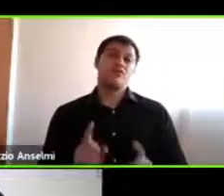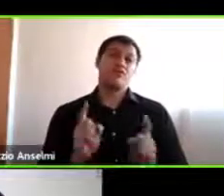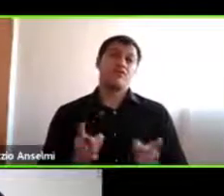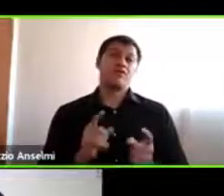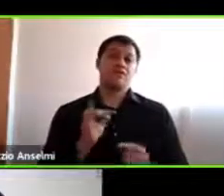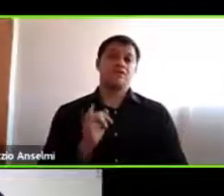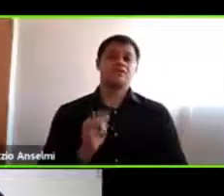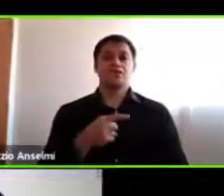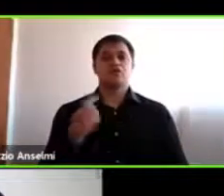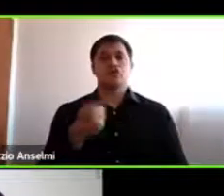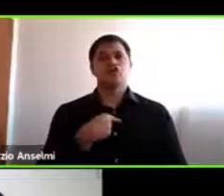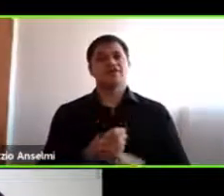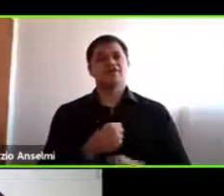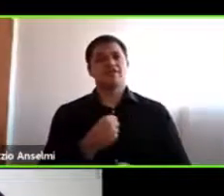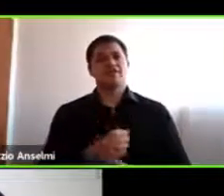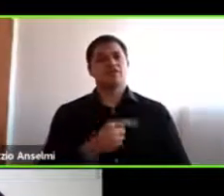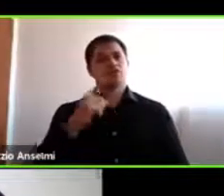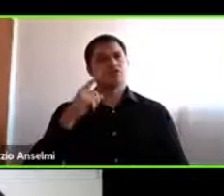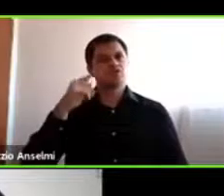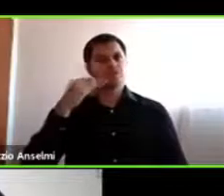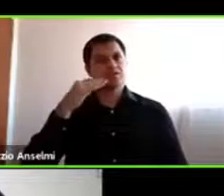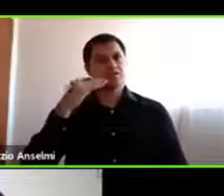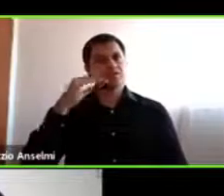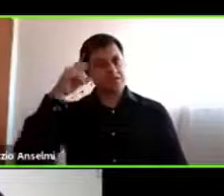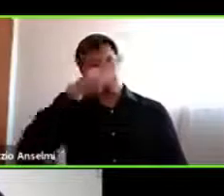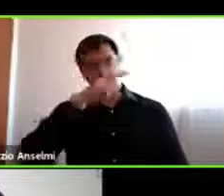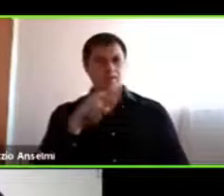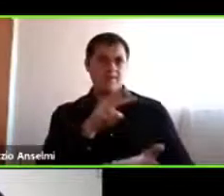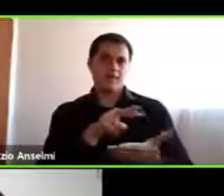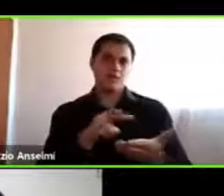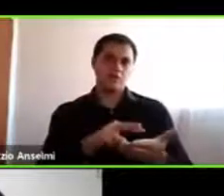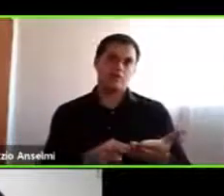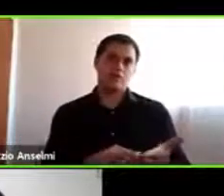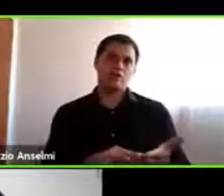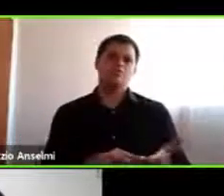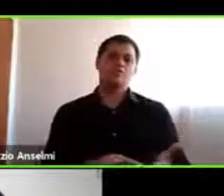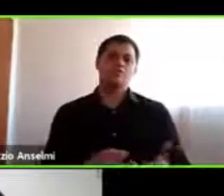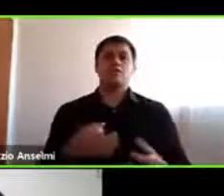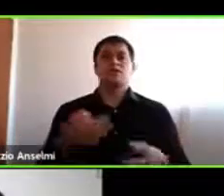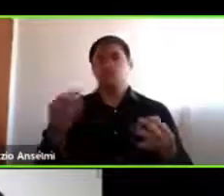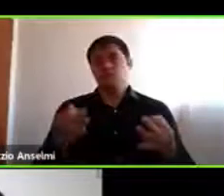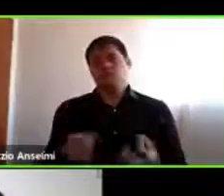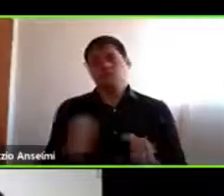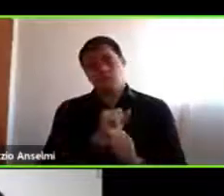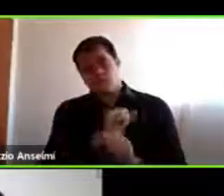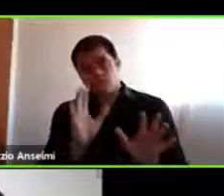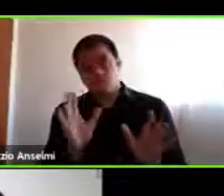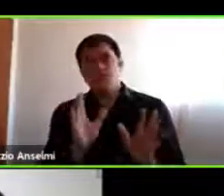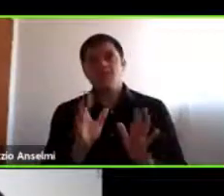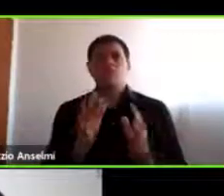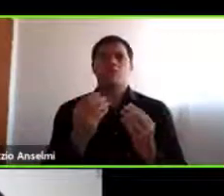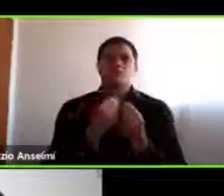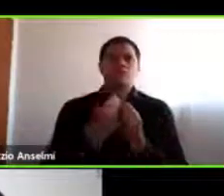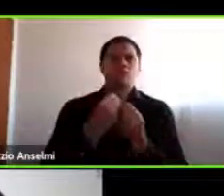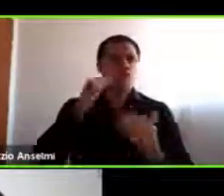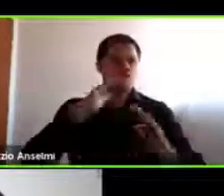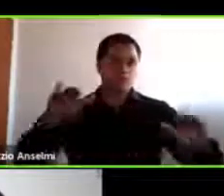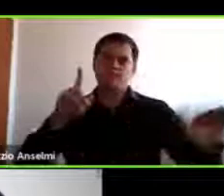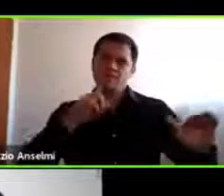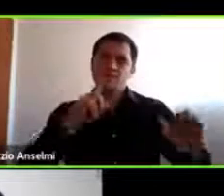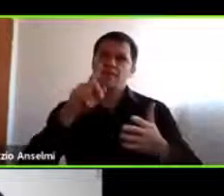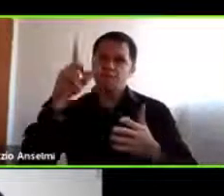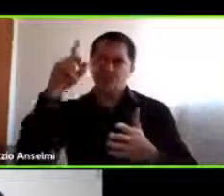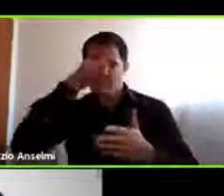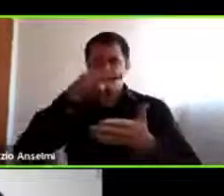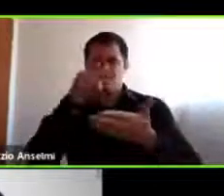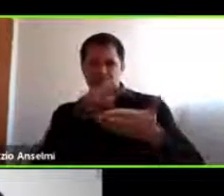si trabajamos con niños con dificultades de la lectura claramente hay muchos niños los que tienen dificultades en la lectura presentan